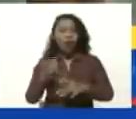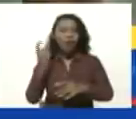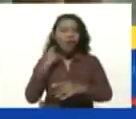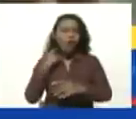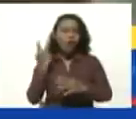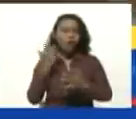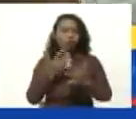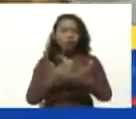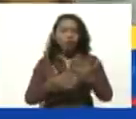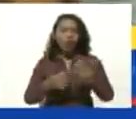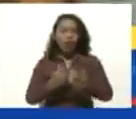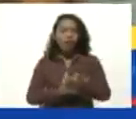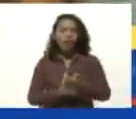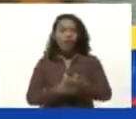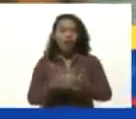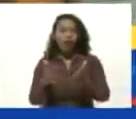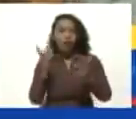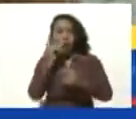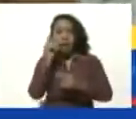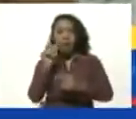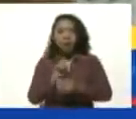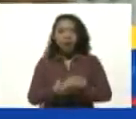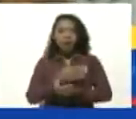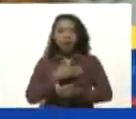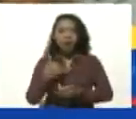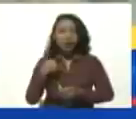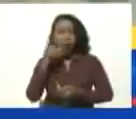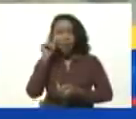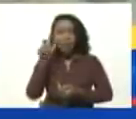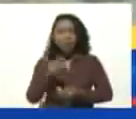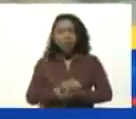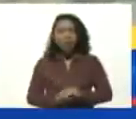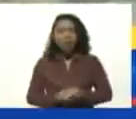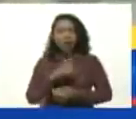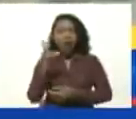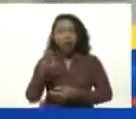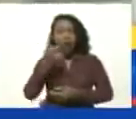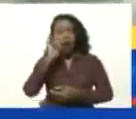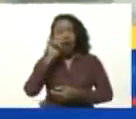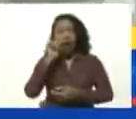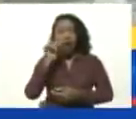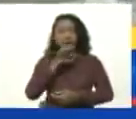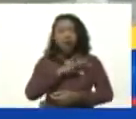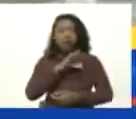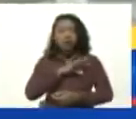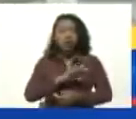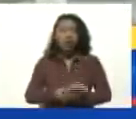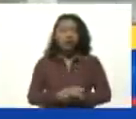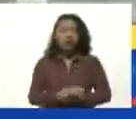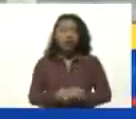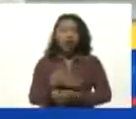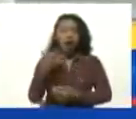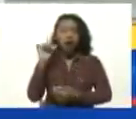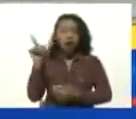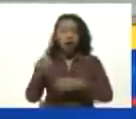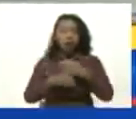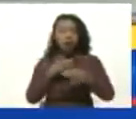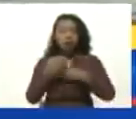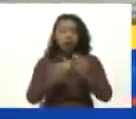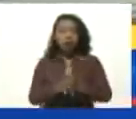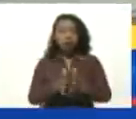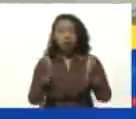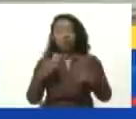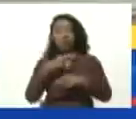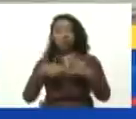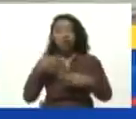mi gran hermano y compañero Raúl Sanoja, querido Raúl, ahí, en el Cafetín de Sociología. Ahí se hicieron las más grandes revoluciones